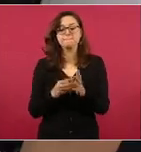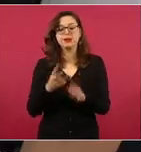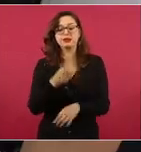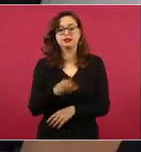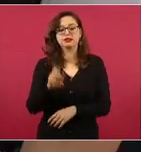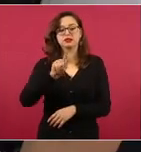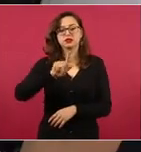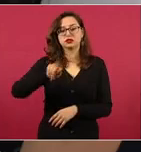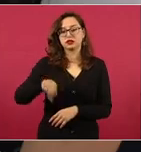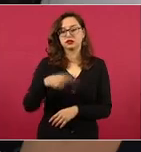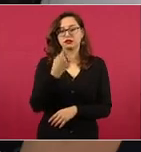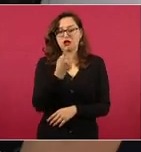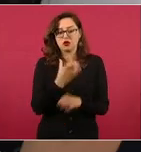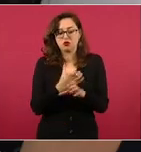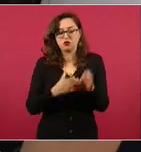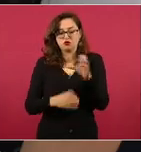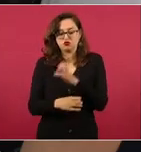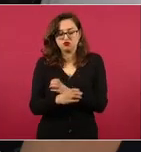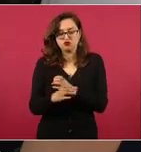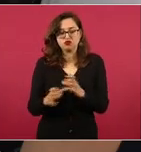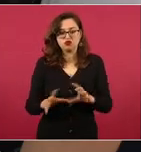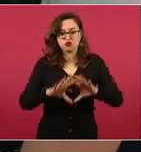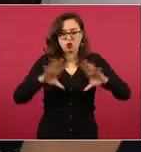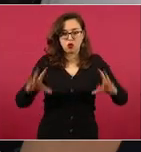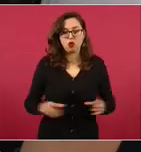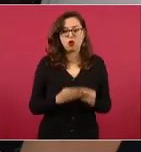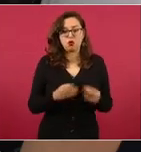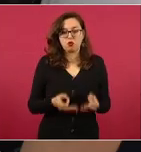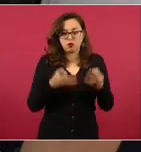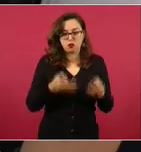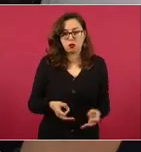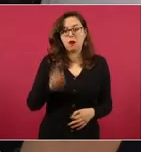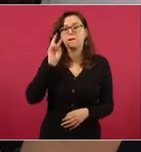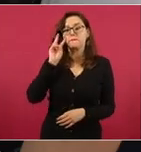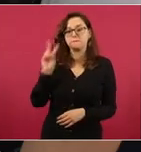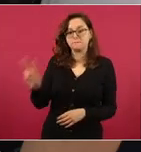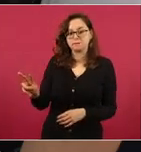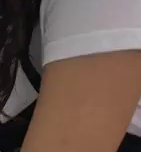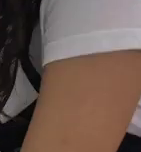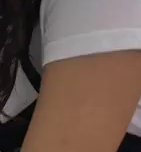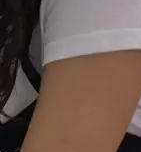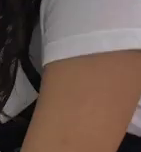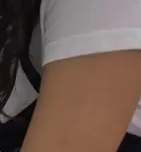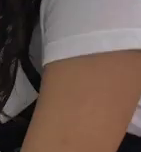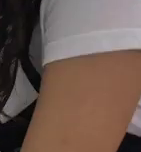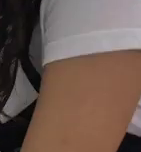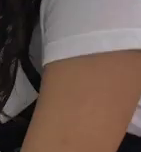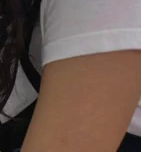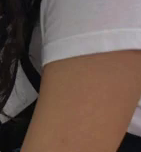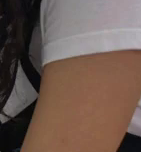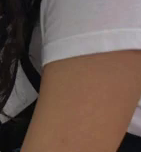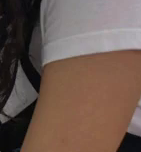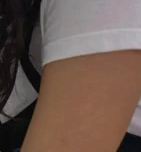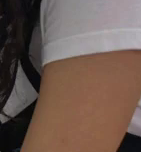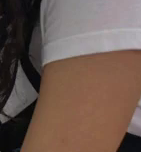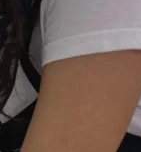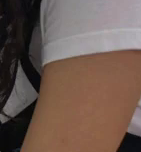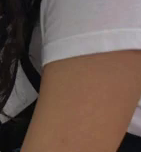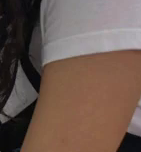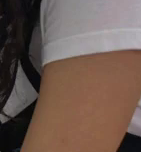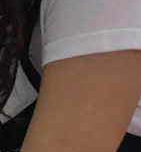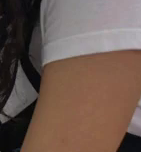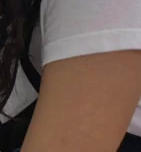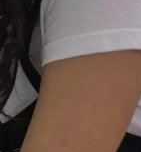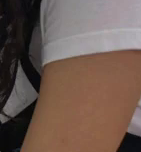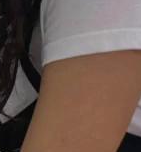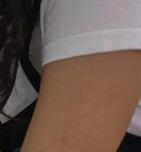1.371 objetos relativamente completos que se encuentran ya bajo la custodia del